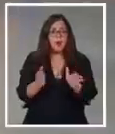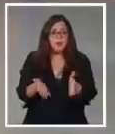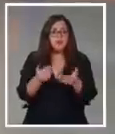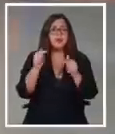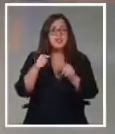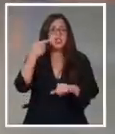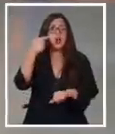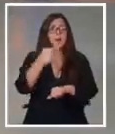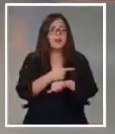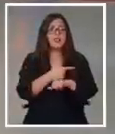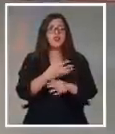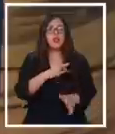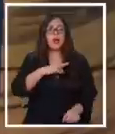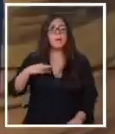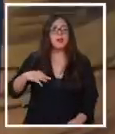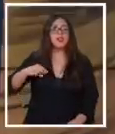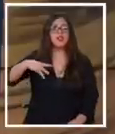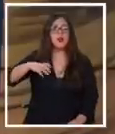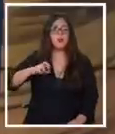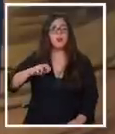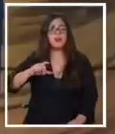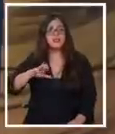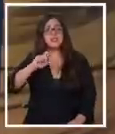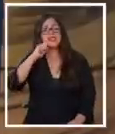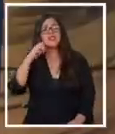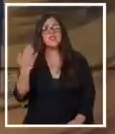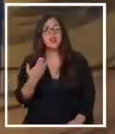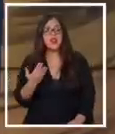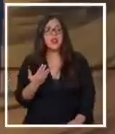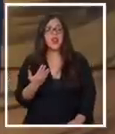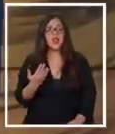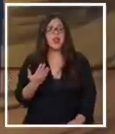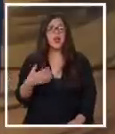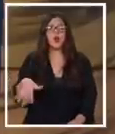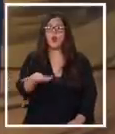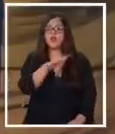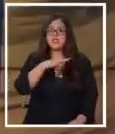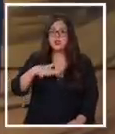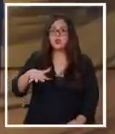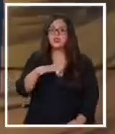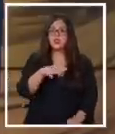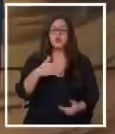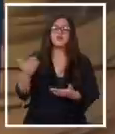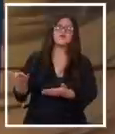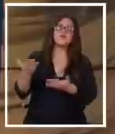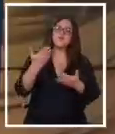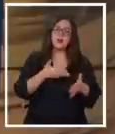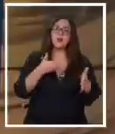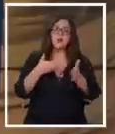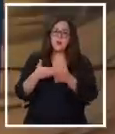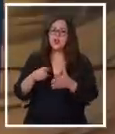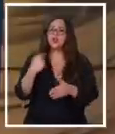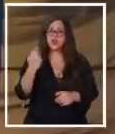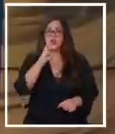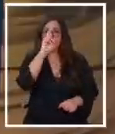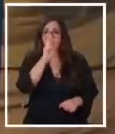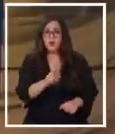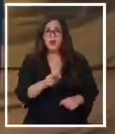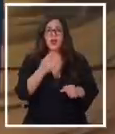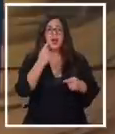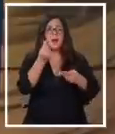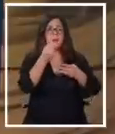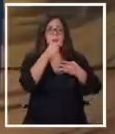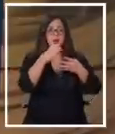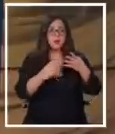es el mandato que tiene el ministro marcelo recibimos un escenario tremendamente restrictivo nosotros yo he dicho vamos a respetar el presupuesto que se aprobó